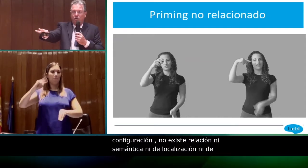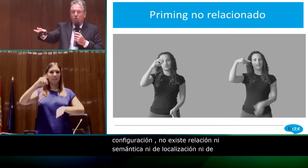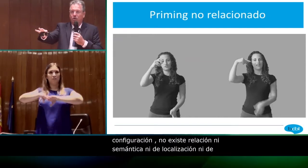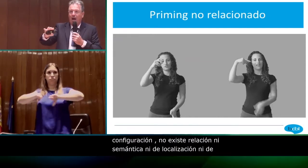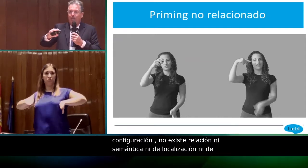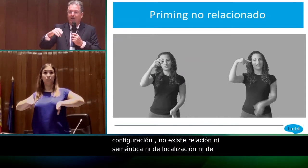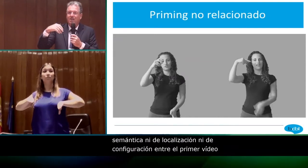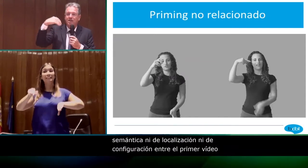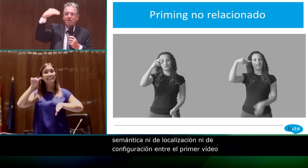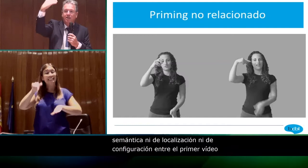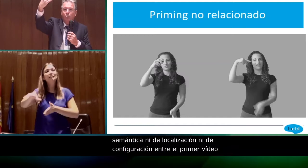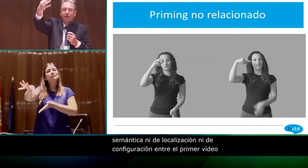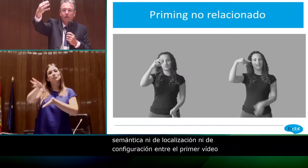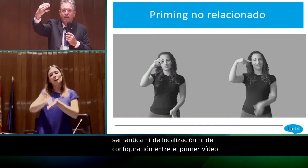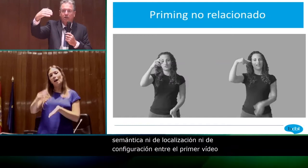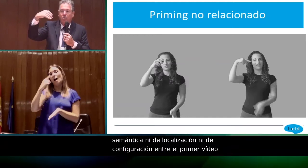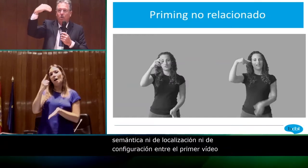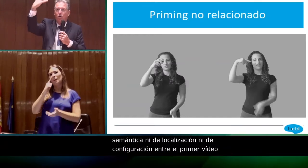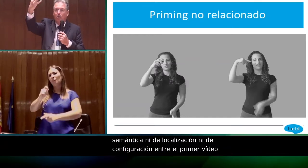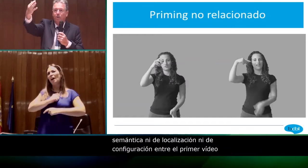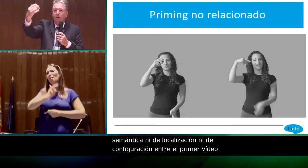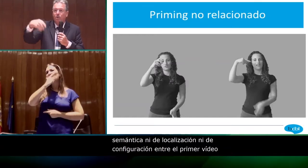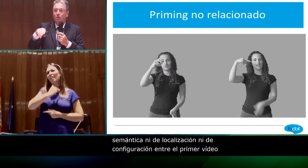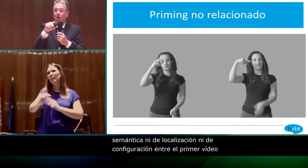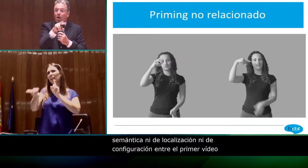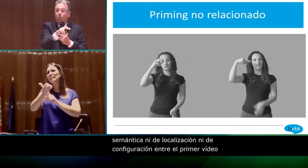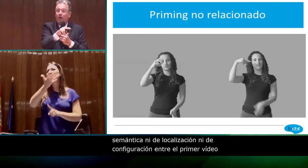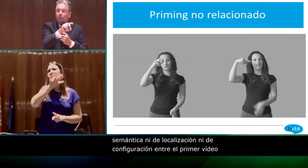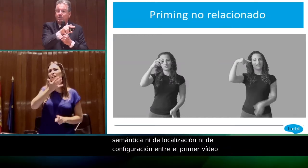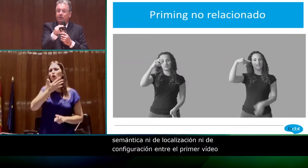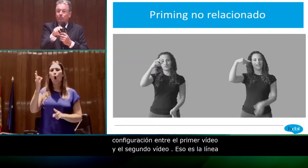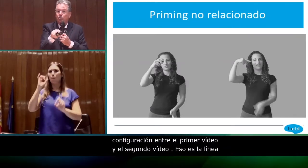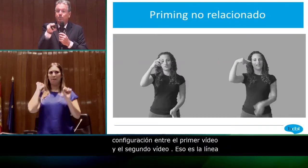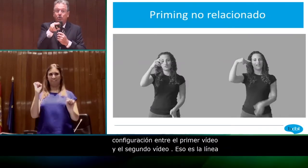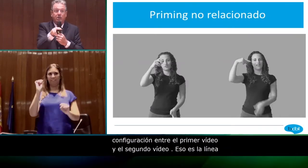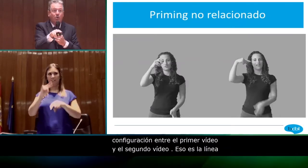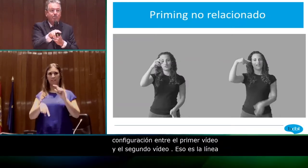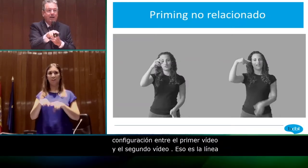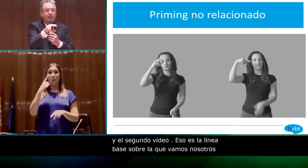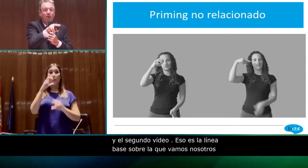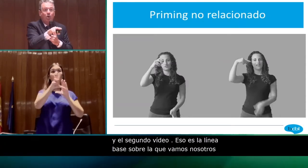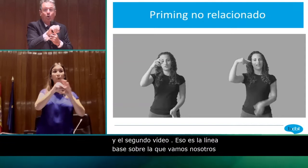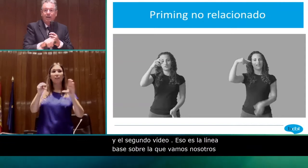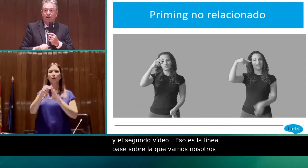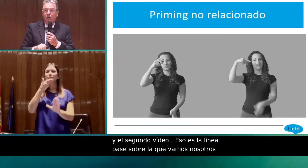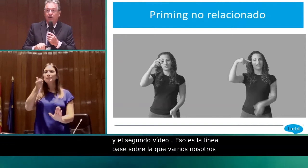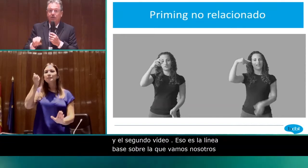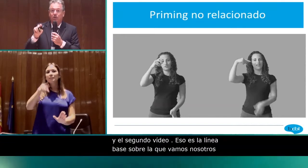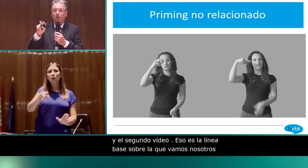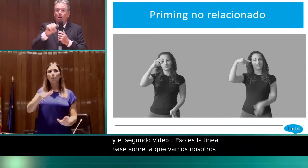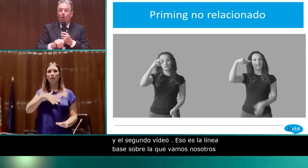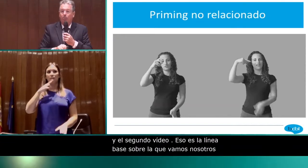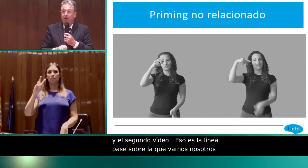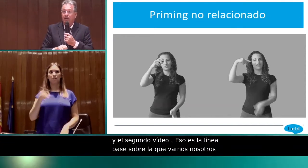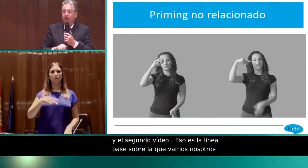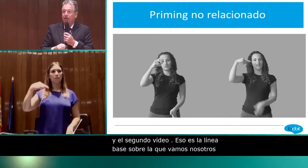vamos nosotros a ver si existe alguna facilitación o alguna inhibición cuando presentamos dos vídeos que comparten o bien la